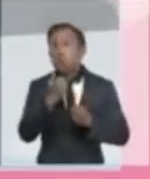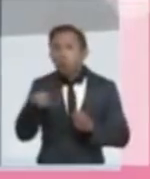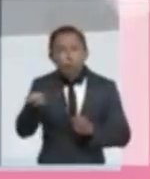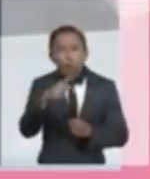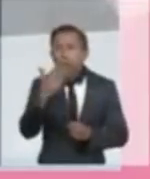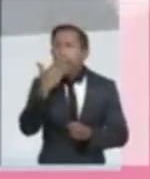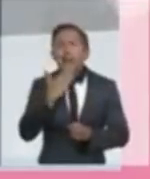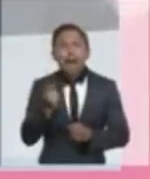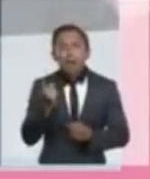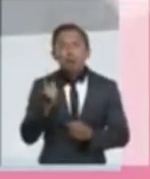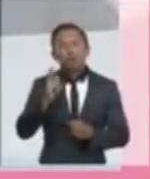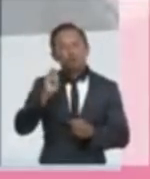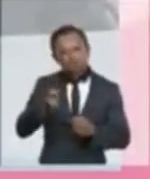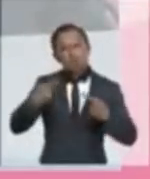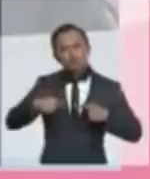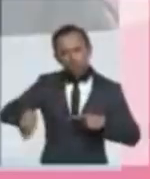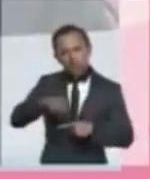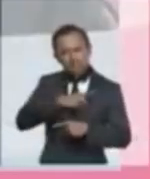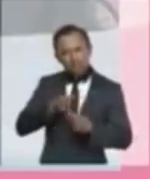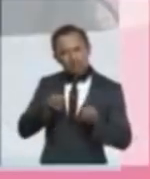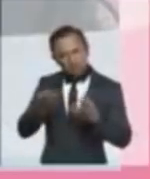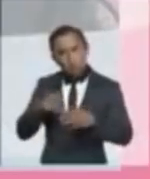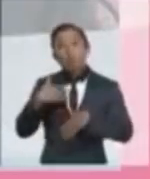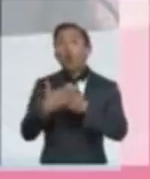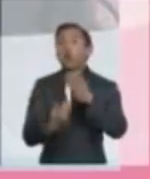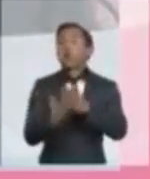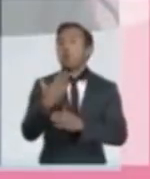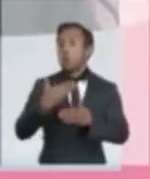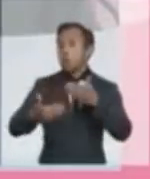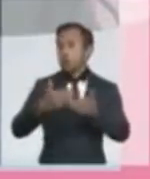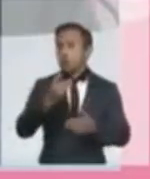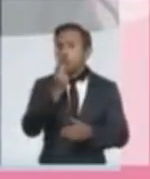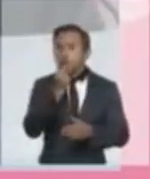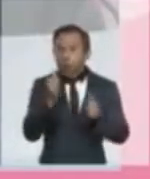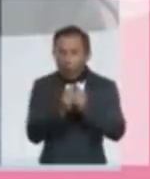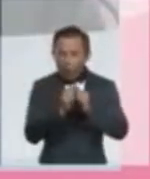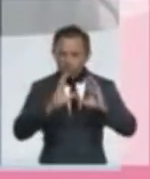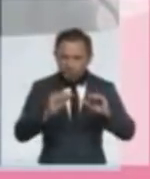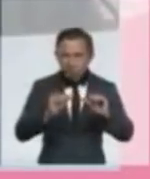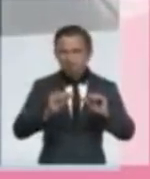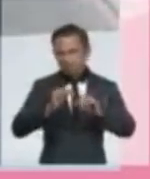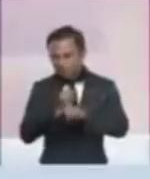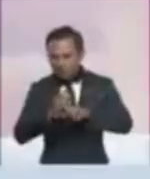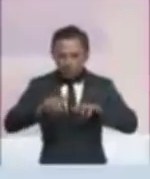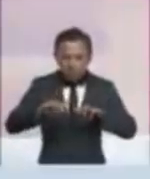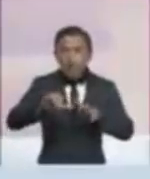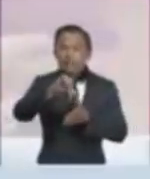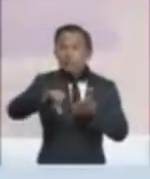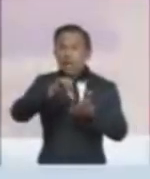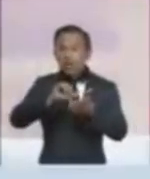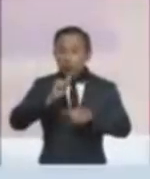participe, y para eso existe la tecnología. Haremos un centro para que eso funcione. Gracias, candidato Jaime Rodríguez